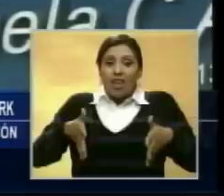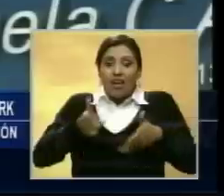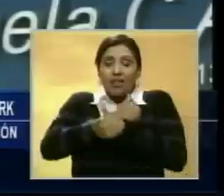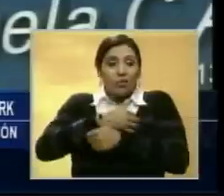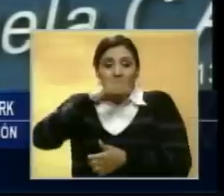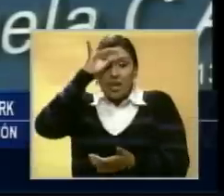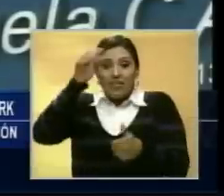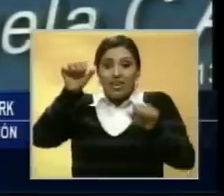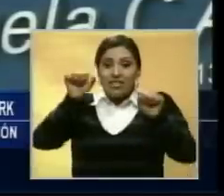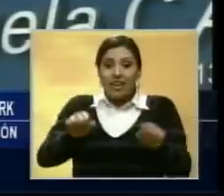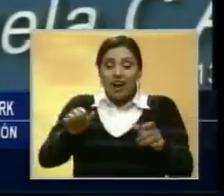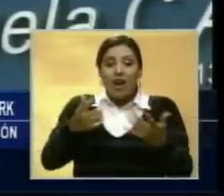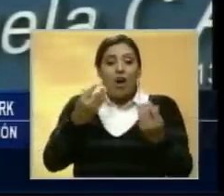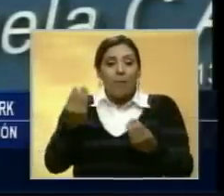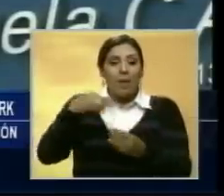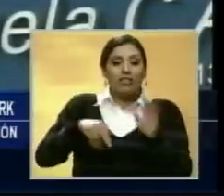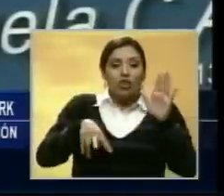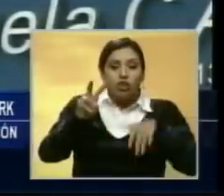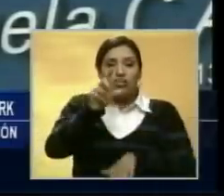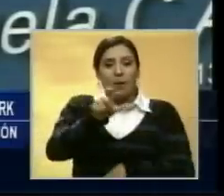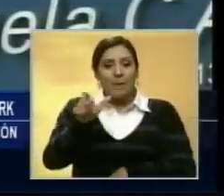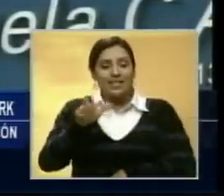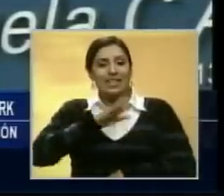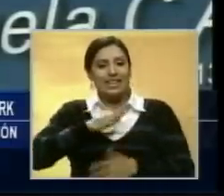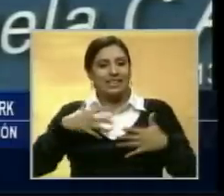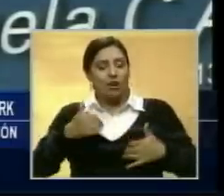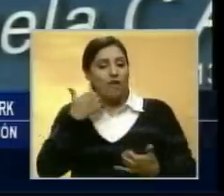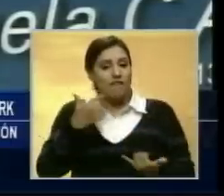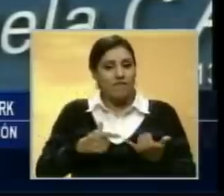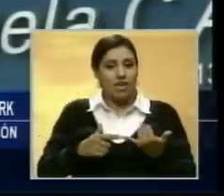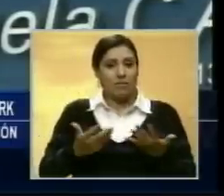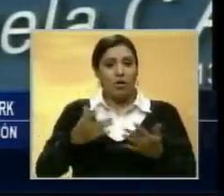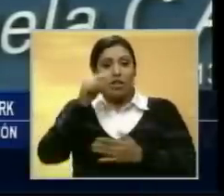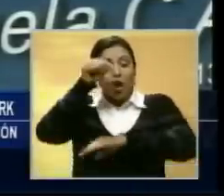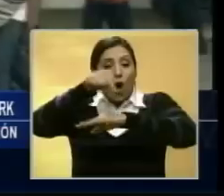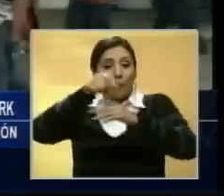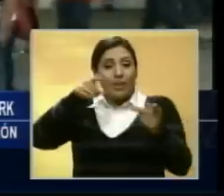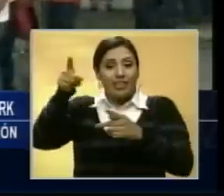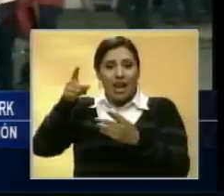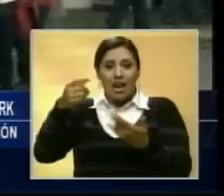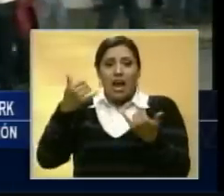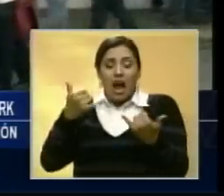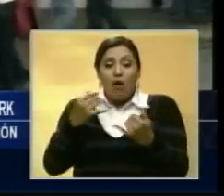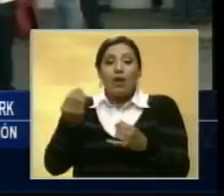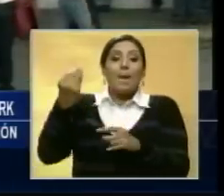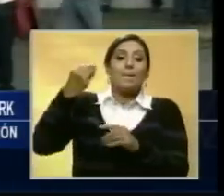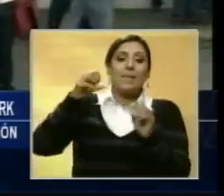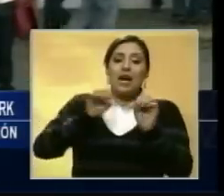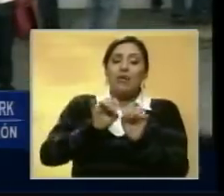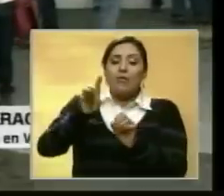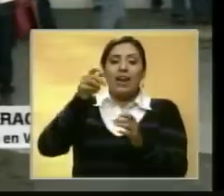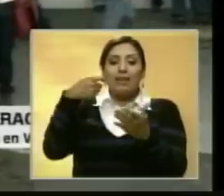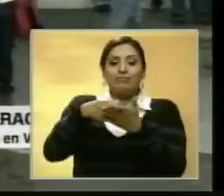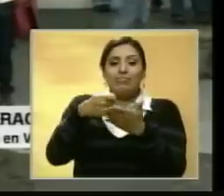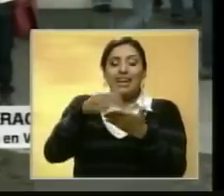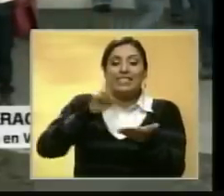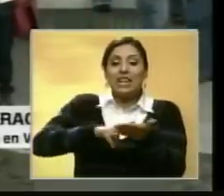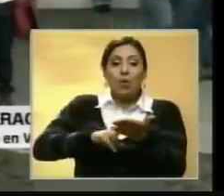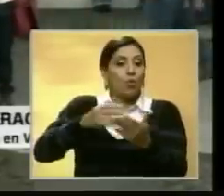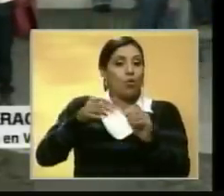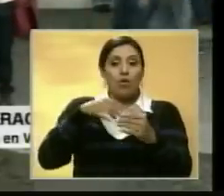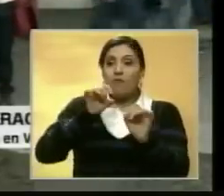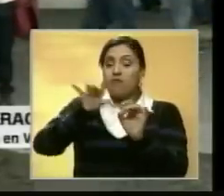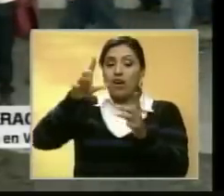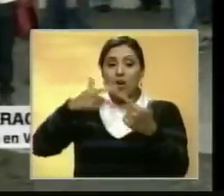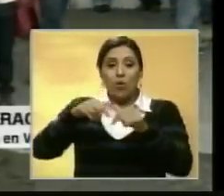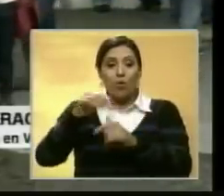producción. Además, caso de 2 empleados con casos de salud que se encuentran hospitalizados y a quienes se les suspendió la póliza de